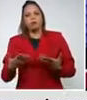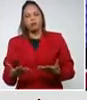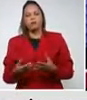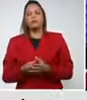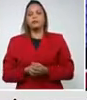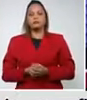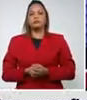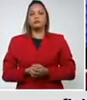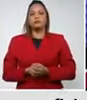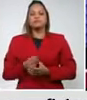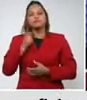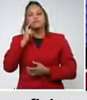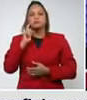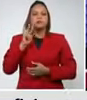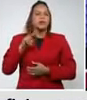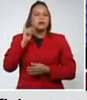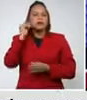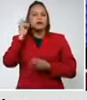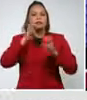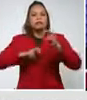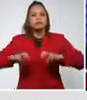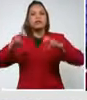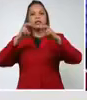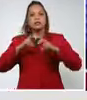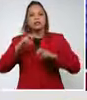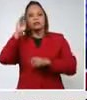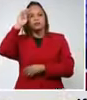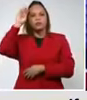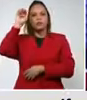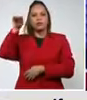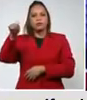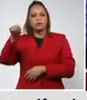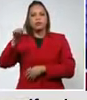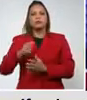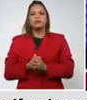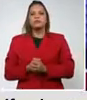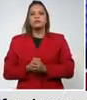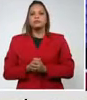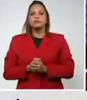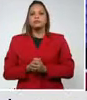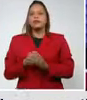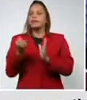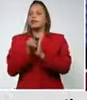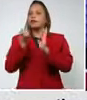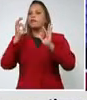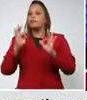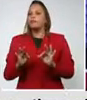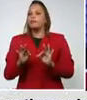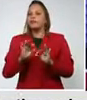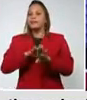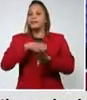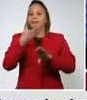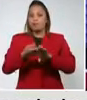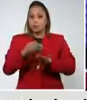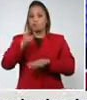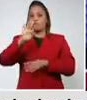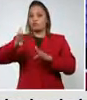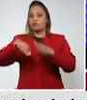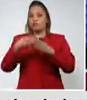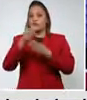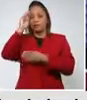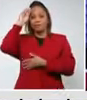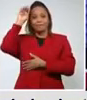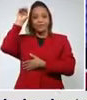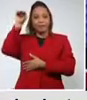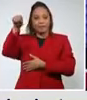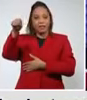se valoró, se ingresó, se hizo el diagnóstico y después de 8 días